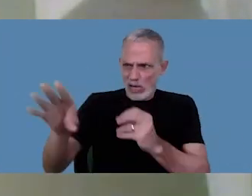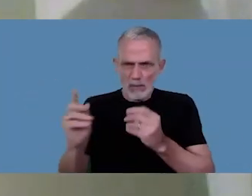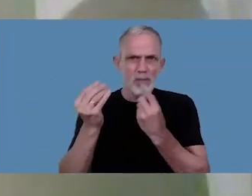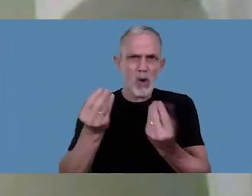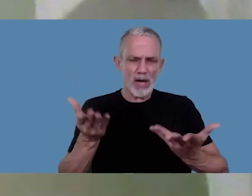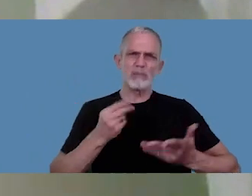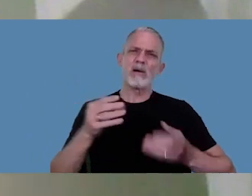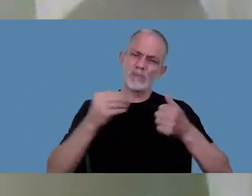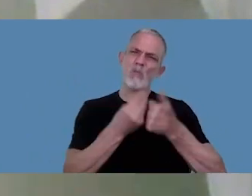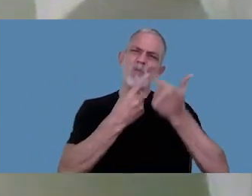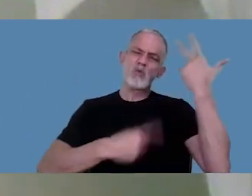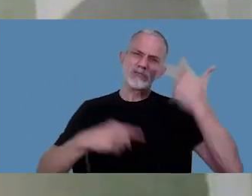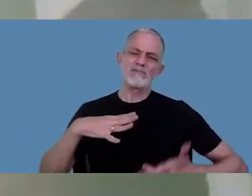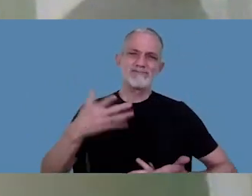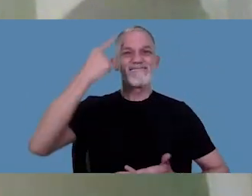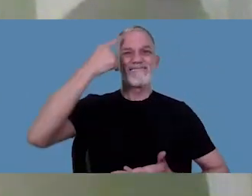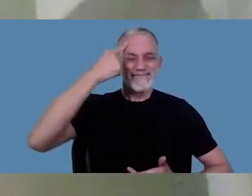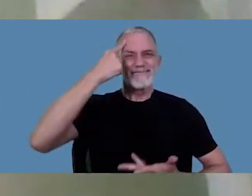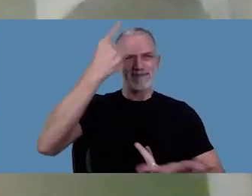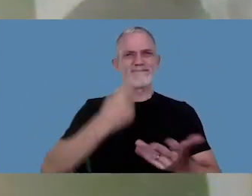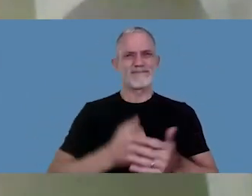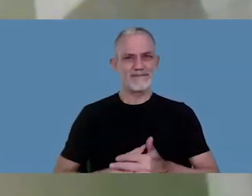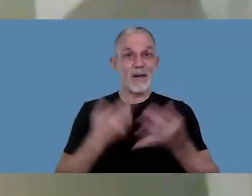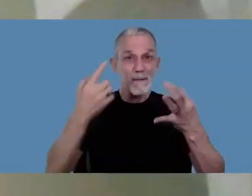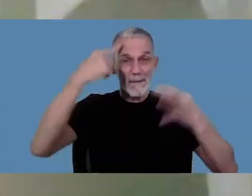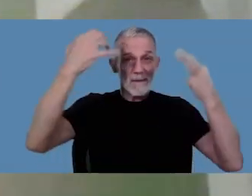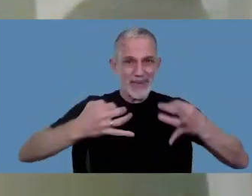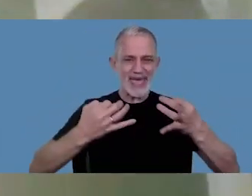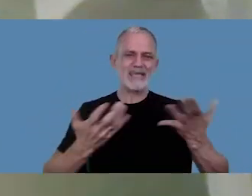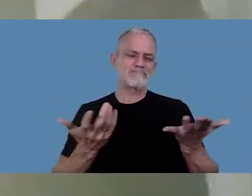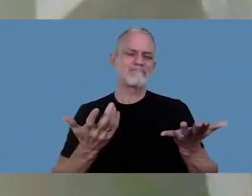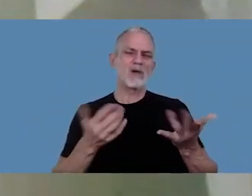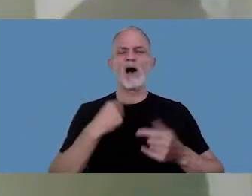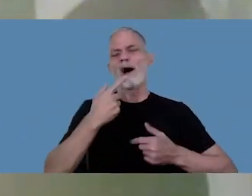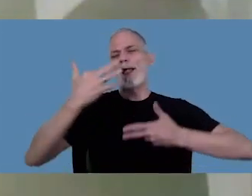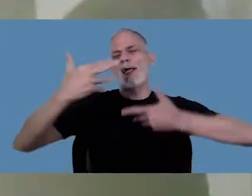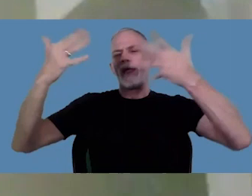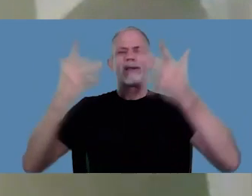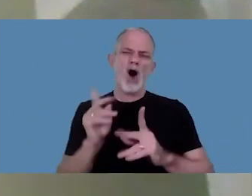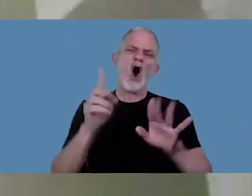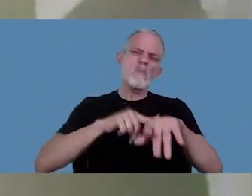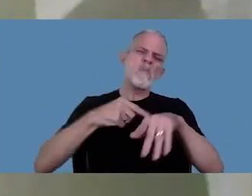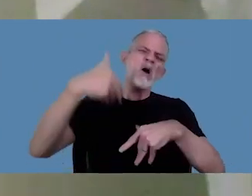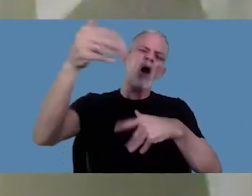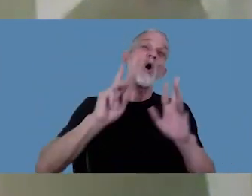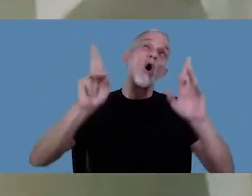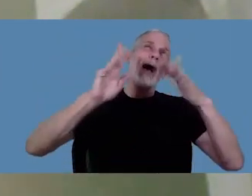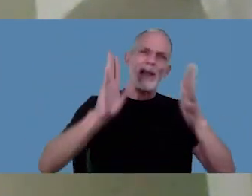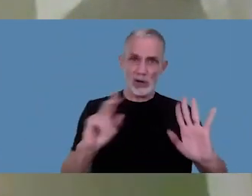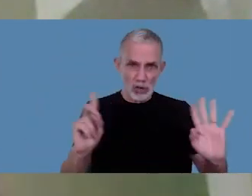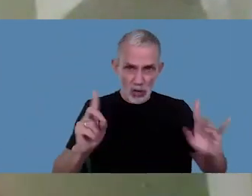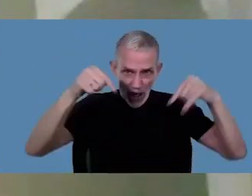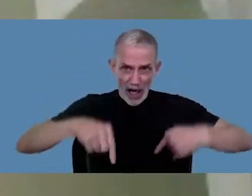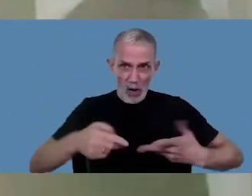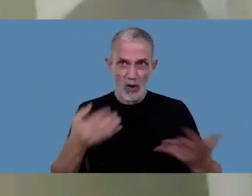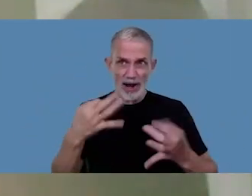hacer, realmente hay que tomar conciencia y realmente hacerlo, más que decir, bueno, en algún momento, ojalá.